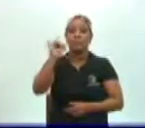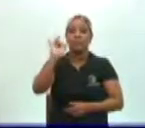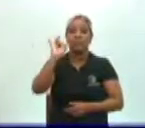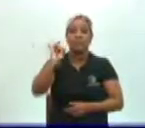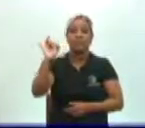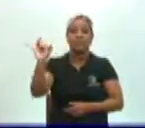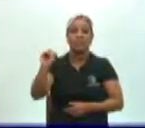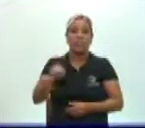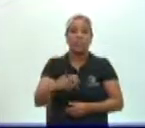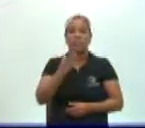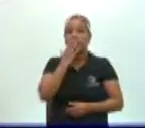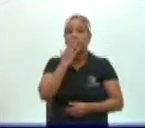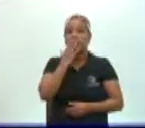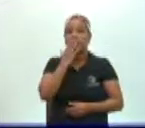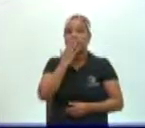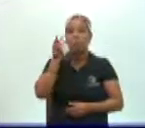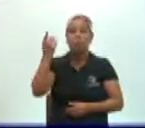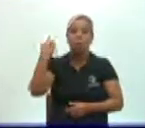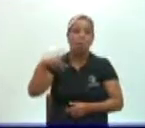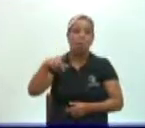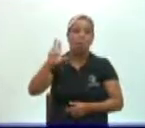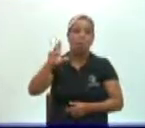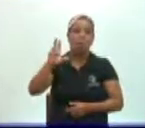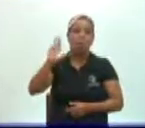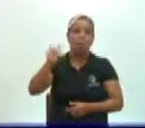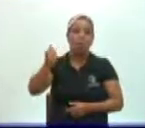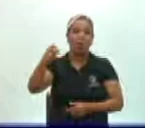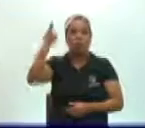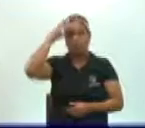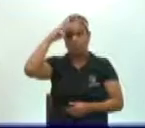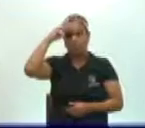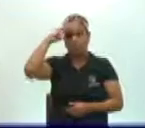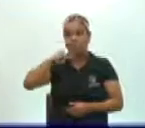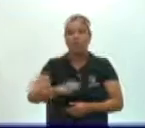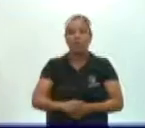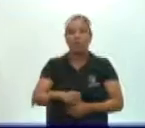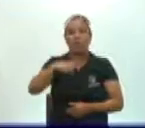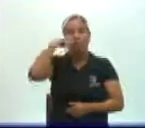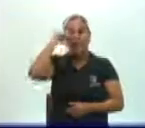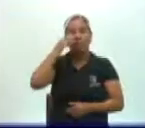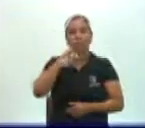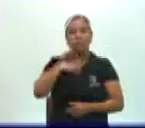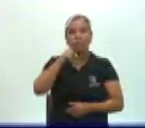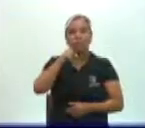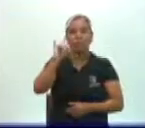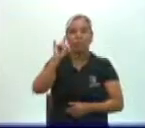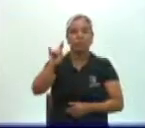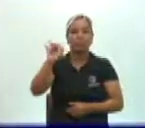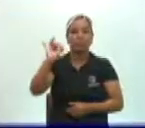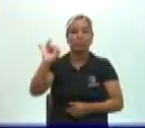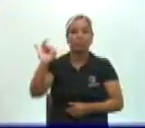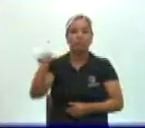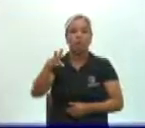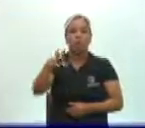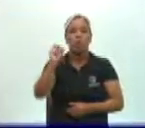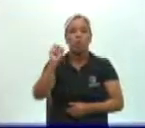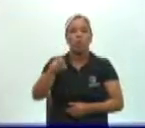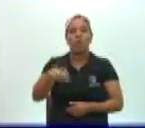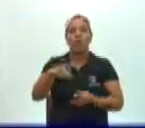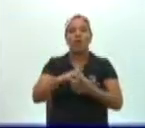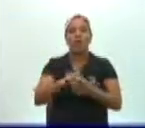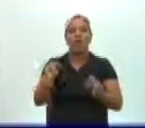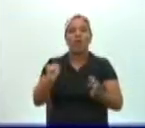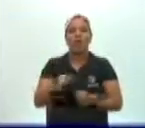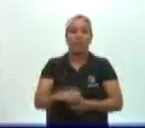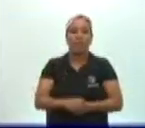sublevación del aborigen Juan Cipriano de Guanajuato, México, así como en 1779 en Nueva Granada. Vale